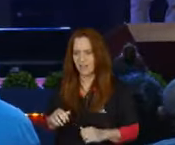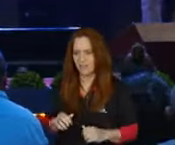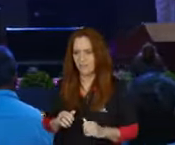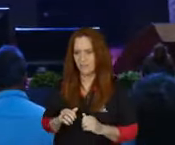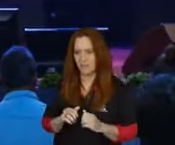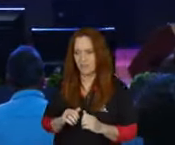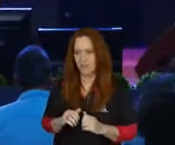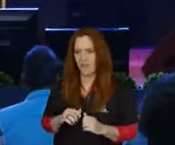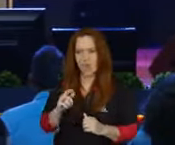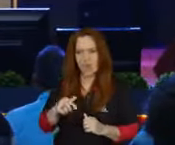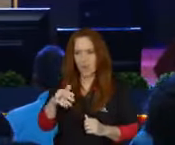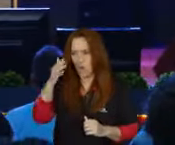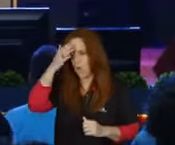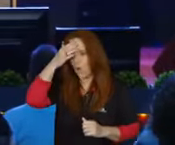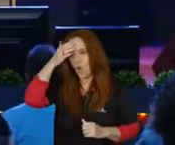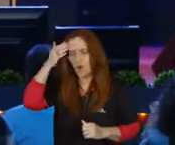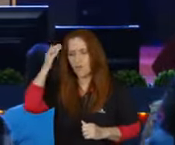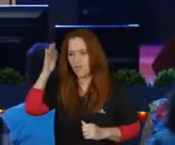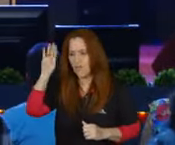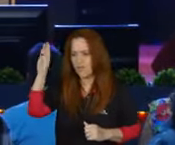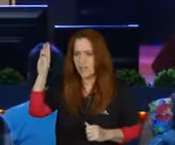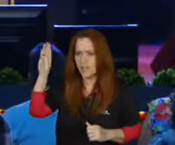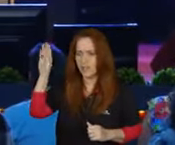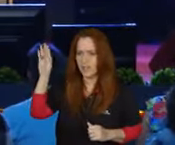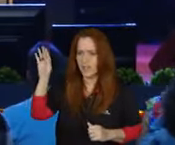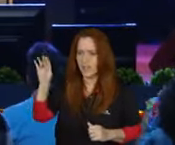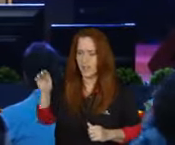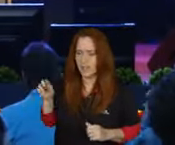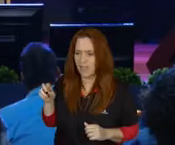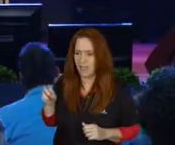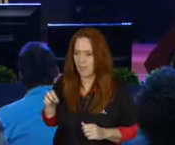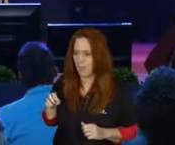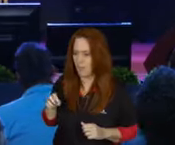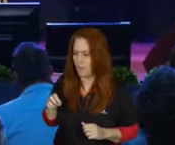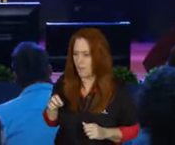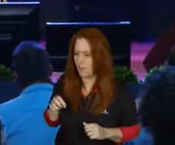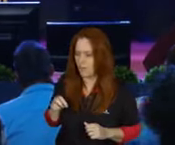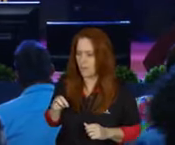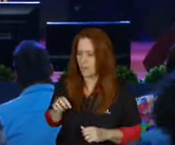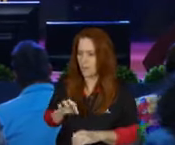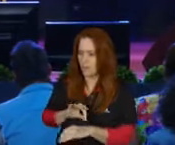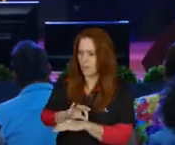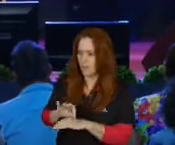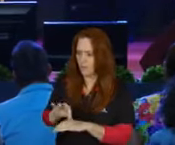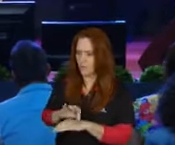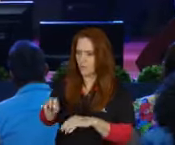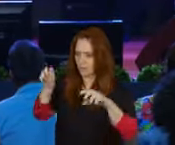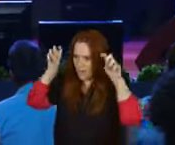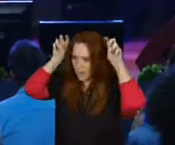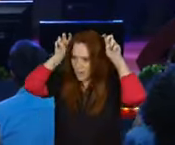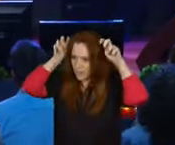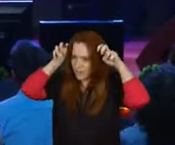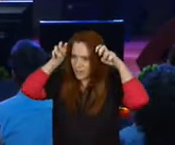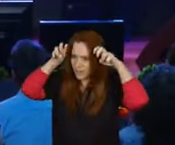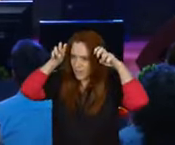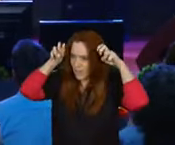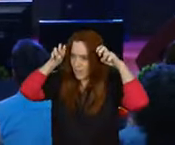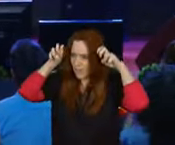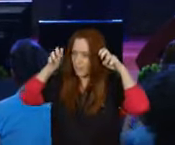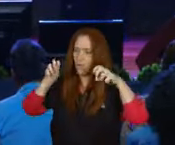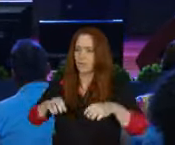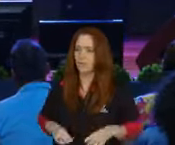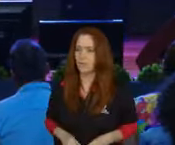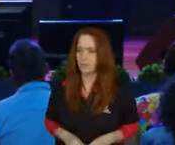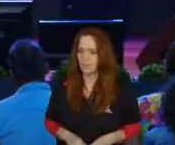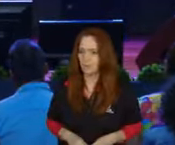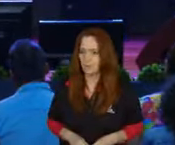No olvidemos las maquinaciones del enemigo para que mantengas todas las puertas cerradas. Para que vivamos en luz y no en la oscuridad.